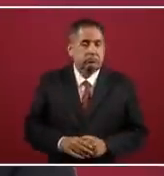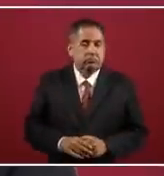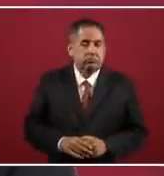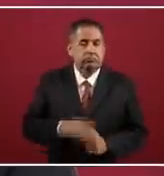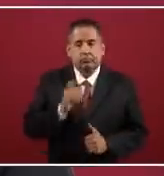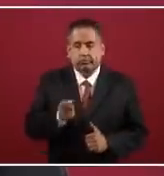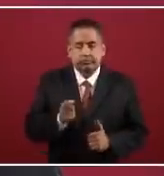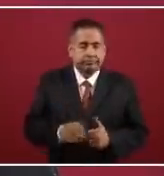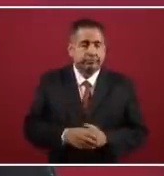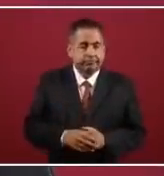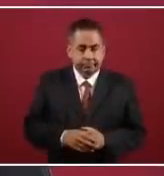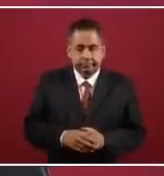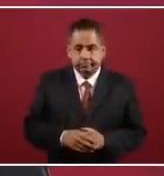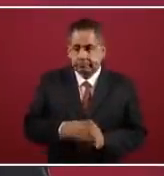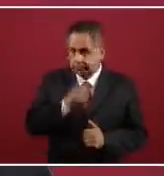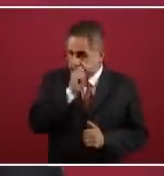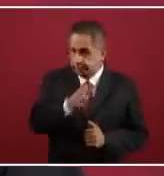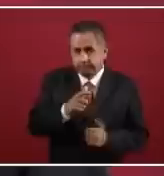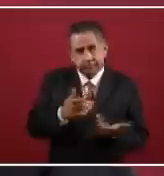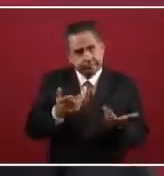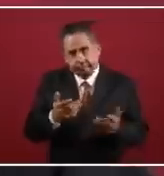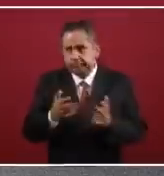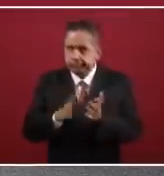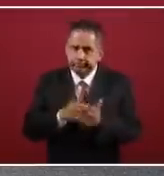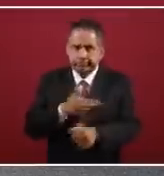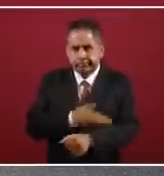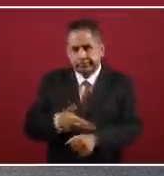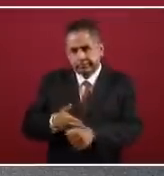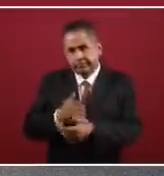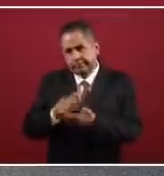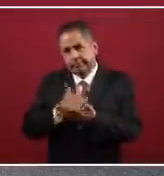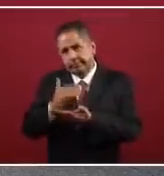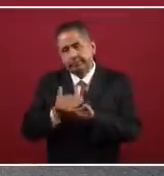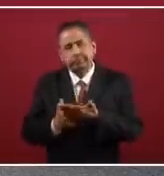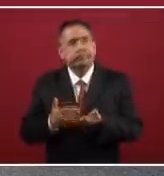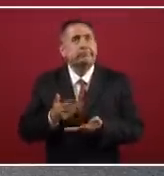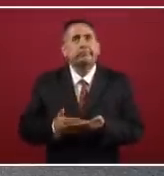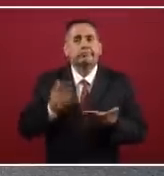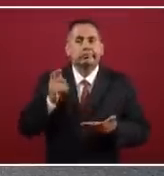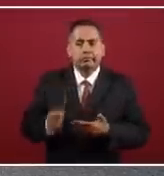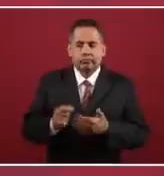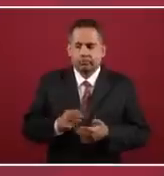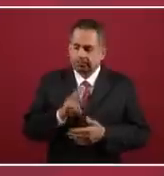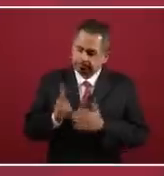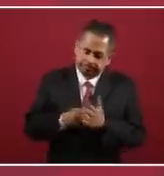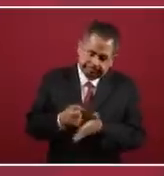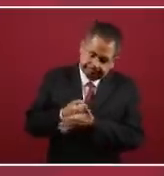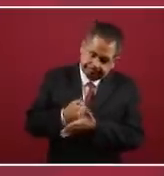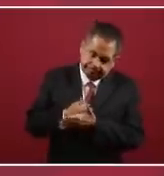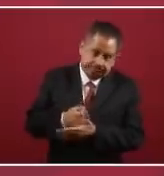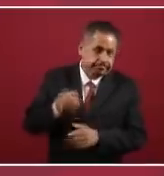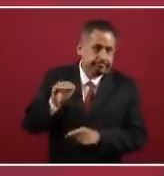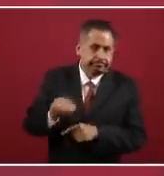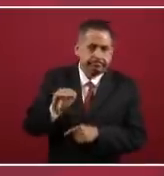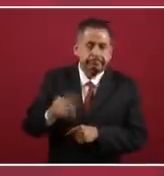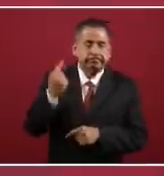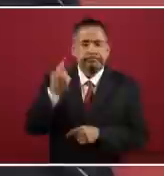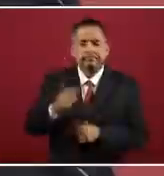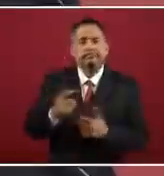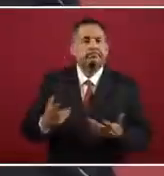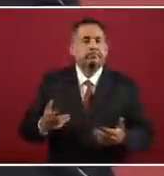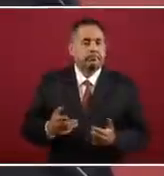Incluso también por burocracia, estamos ahora insistiendo para